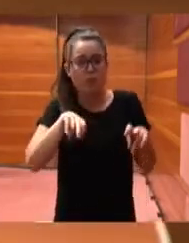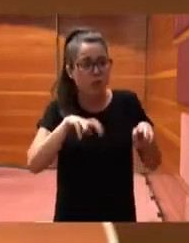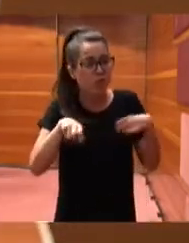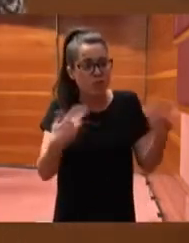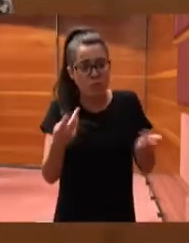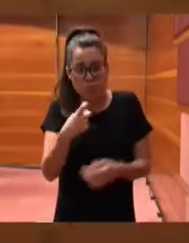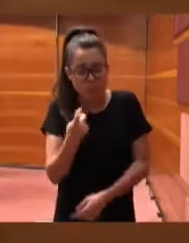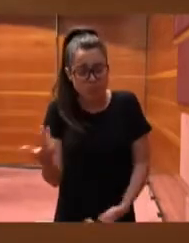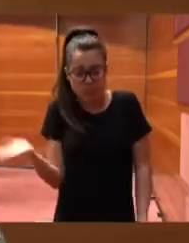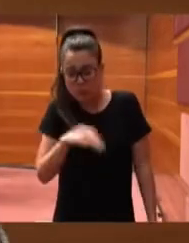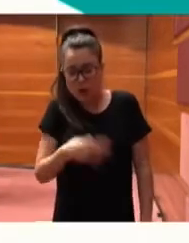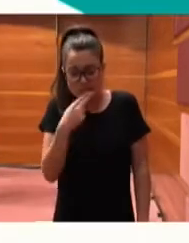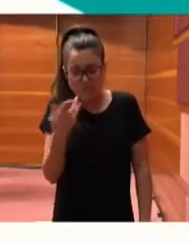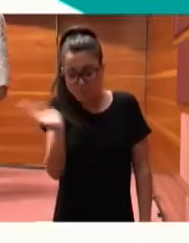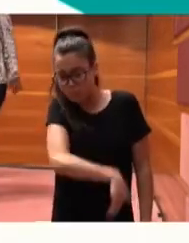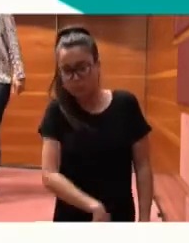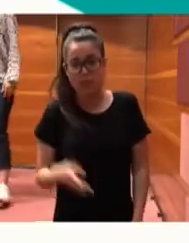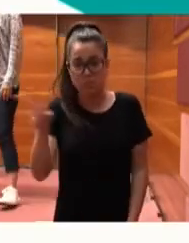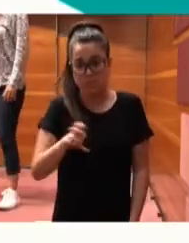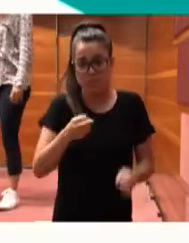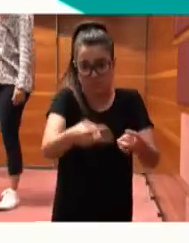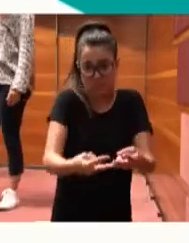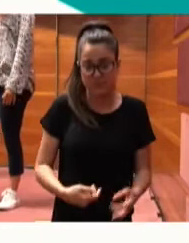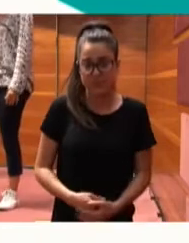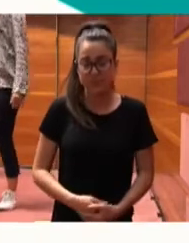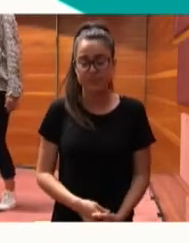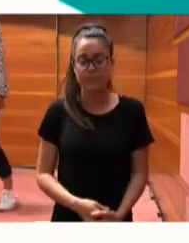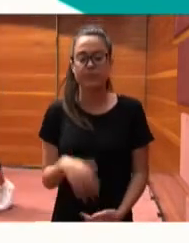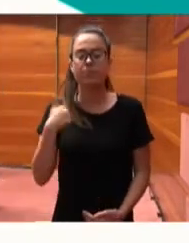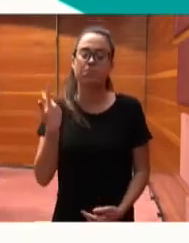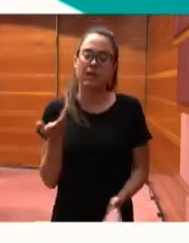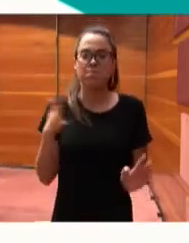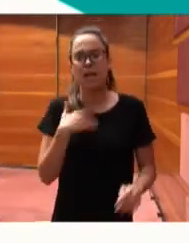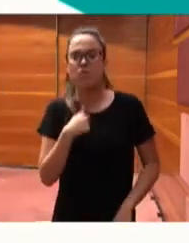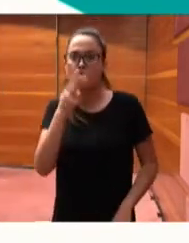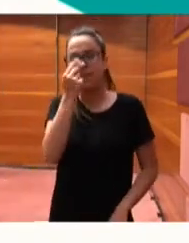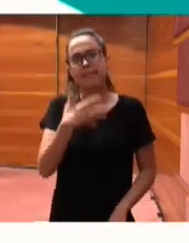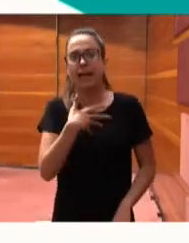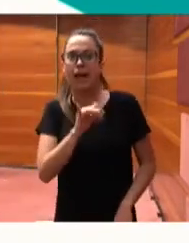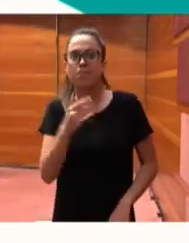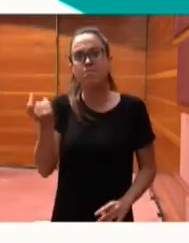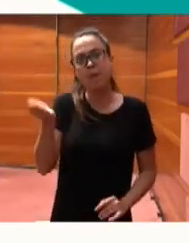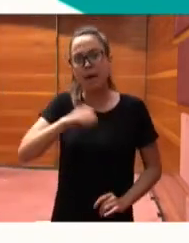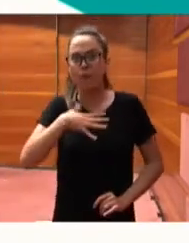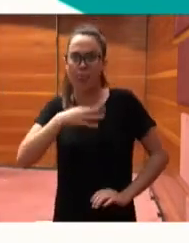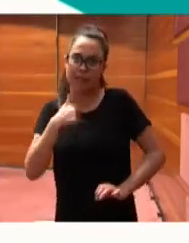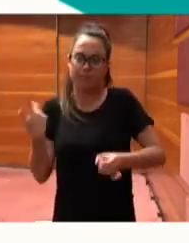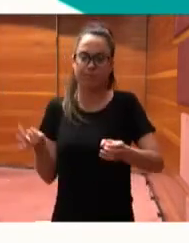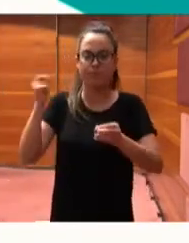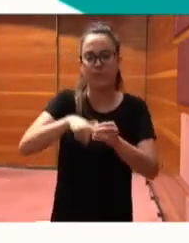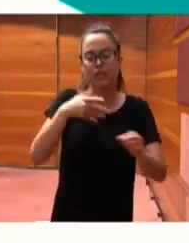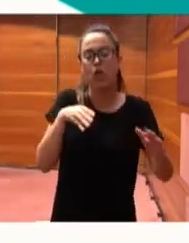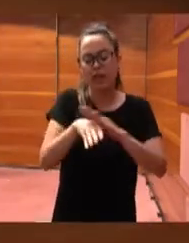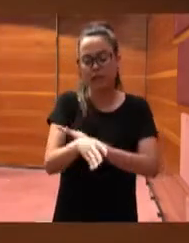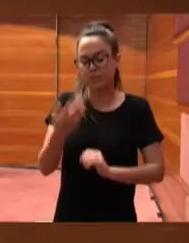¿vale? Muy bien, tengo una necesidad. Venga, me involucro a participar. Acceso.